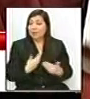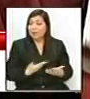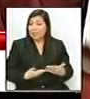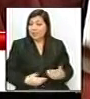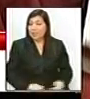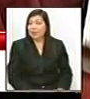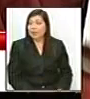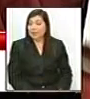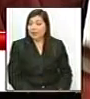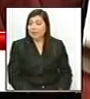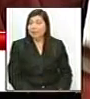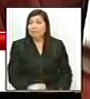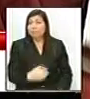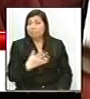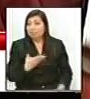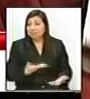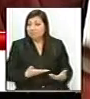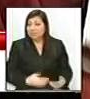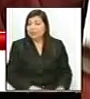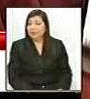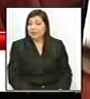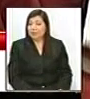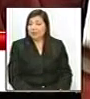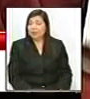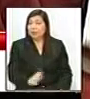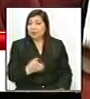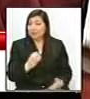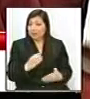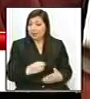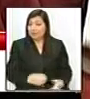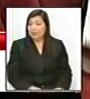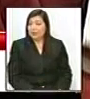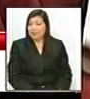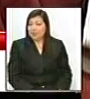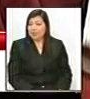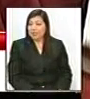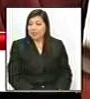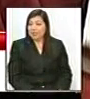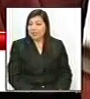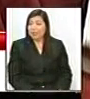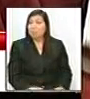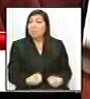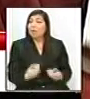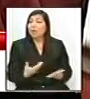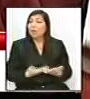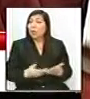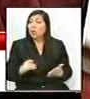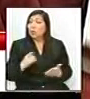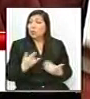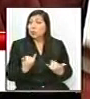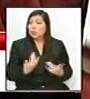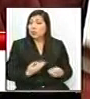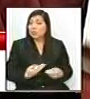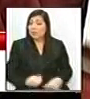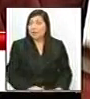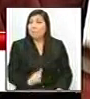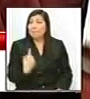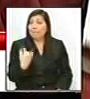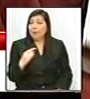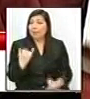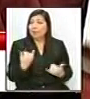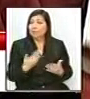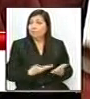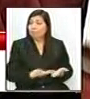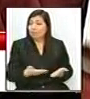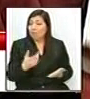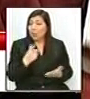lo ha visto, nos ha hecho recordar levantando su folder. ¿Por qué no se está usando ese recurso para llevar el